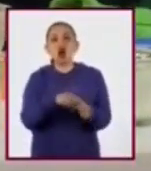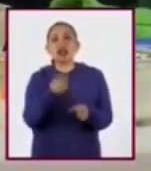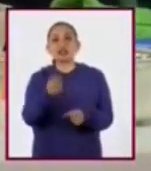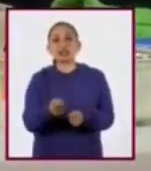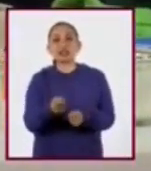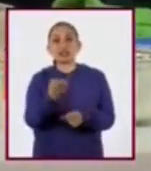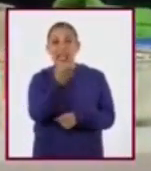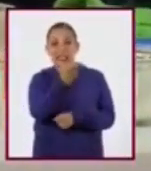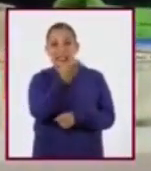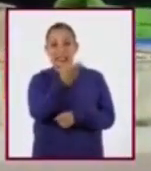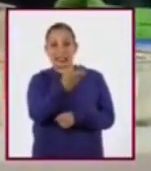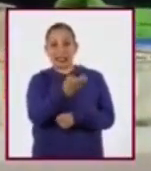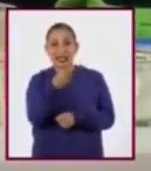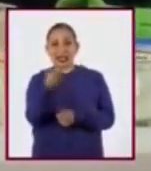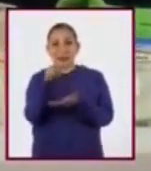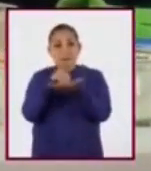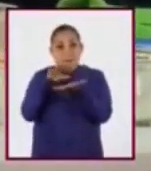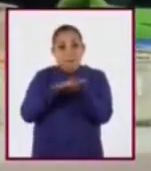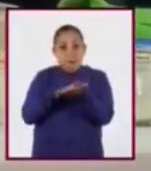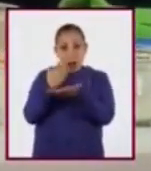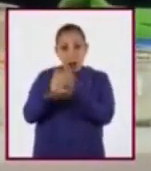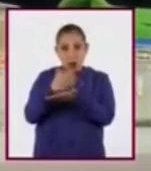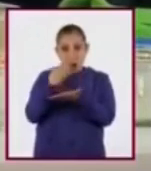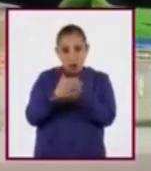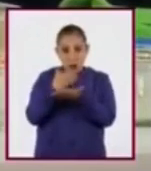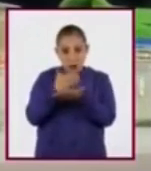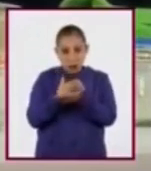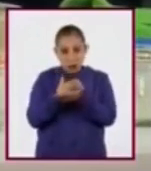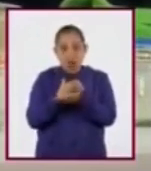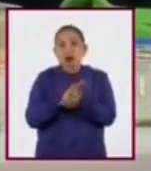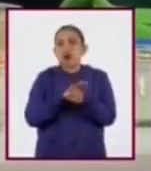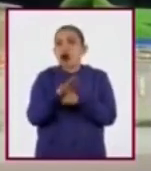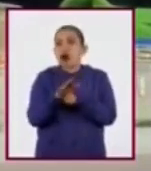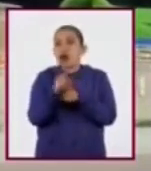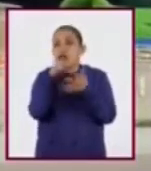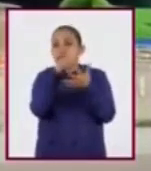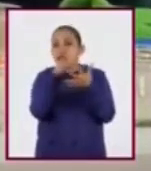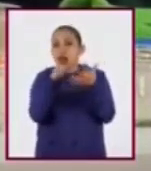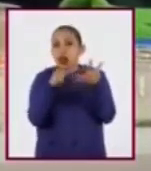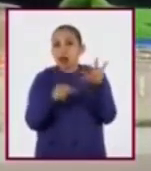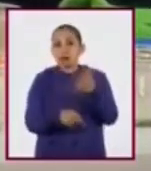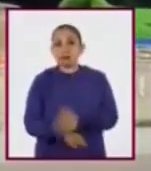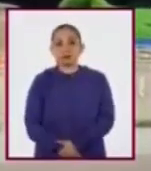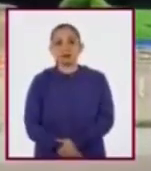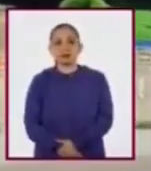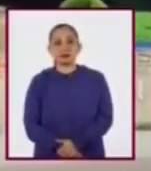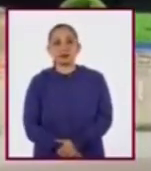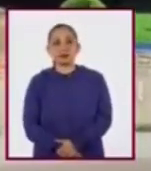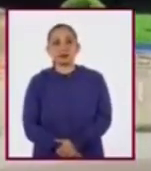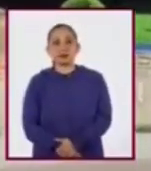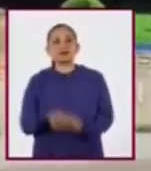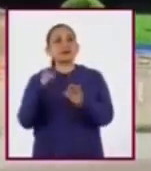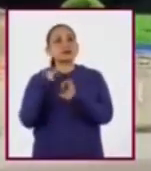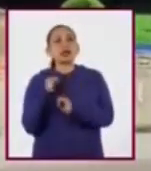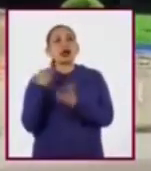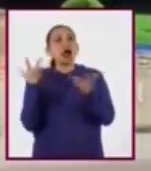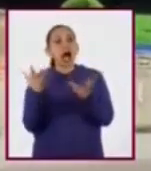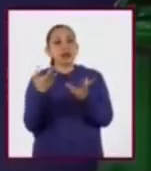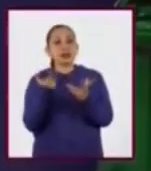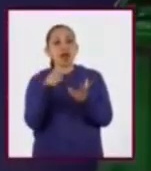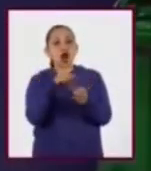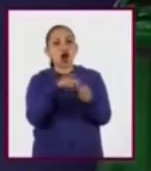son estos y anoten en su libreta cuáles son los encargados de